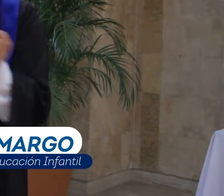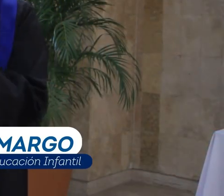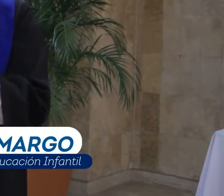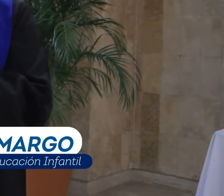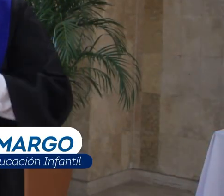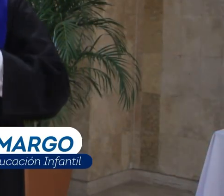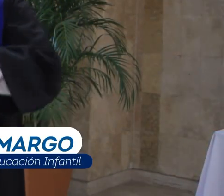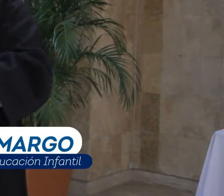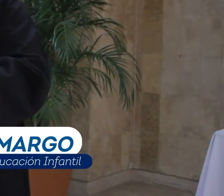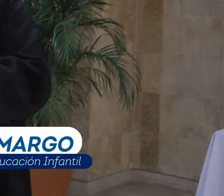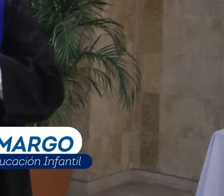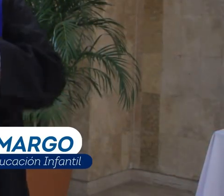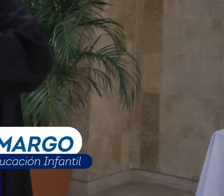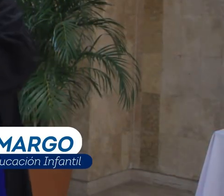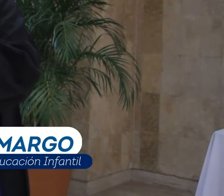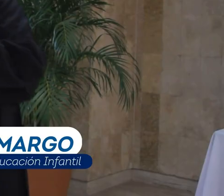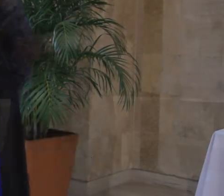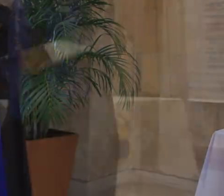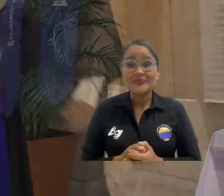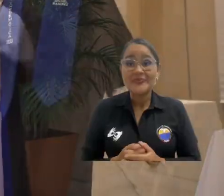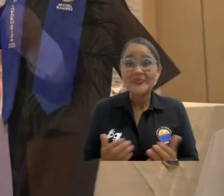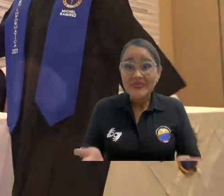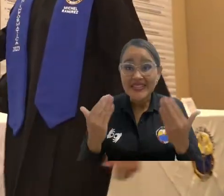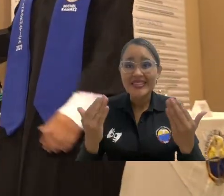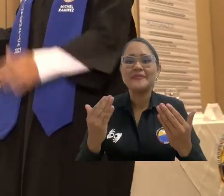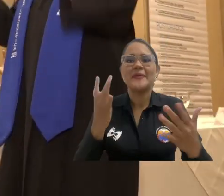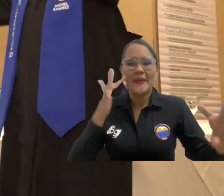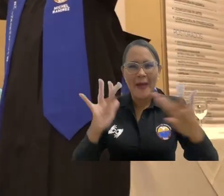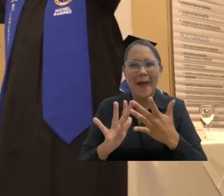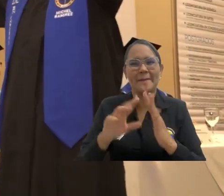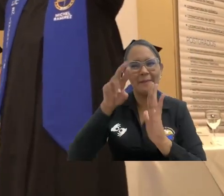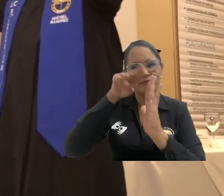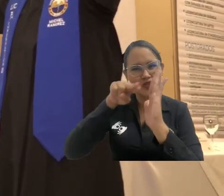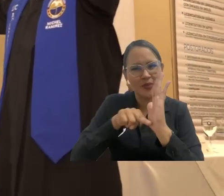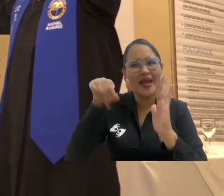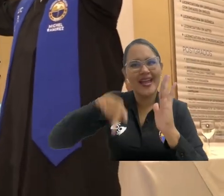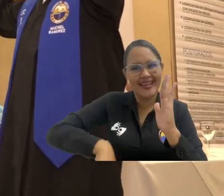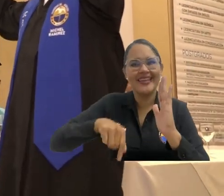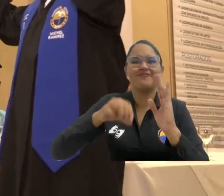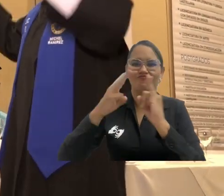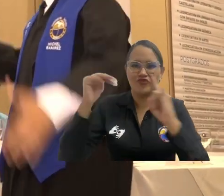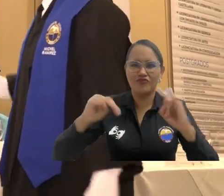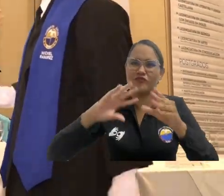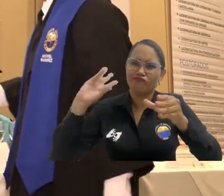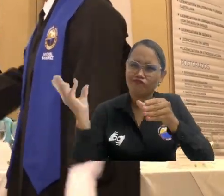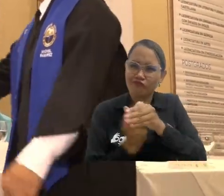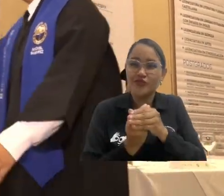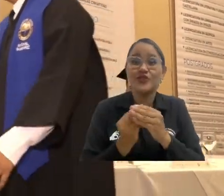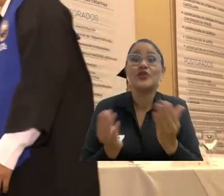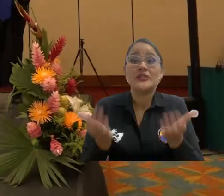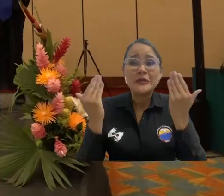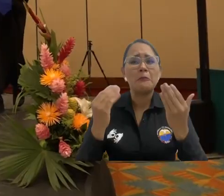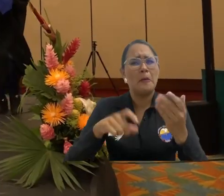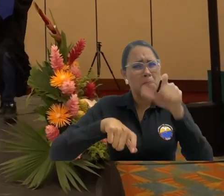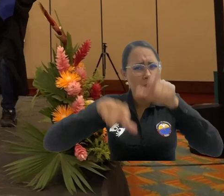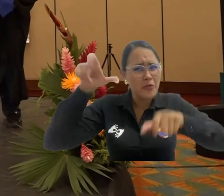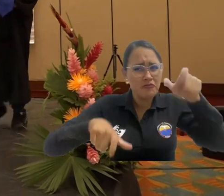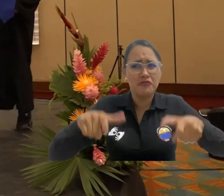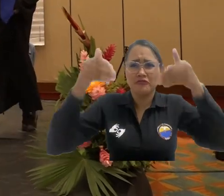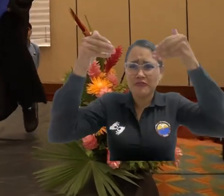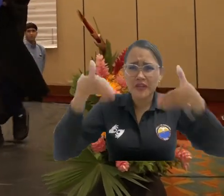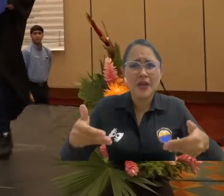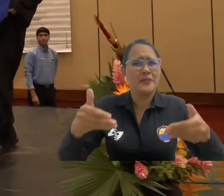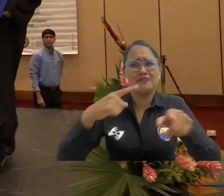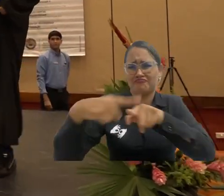a mí a la hora de desarrollarme como profesional. Gracias a las políticas de inclusión implementadas por la Universidad del Magdalena, diversos